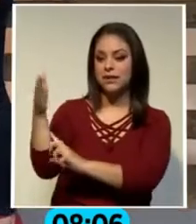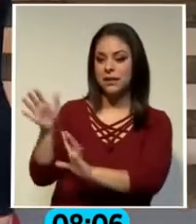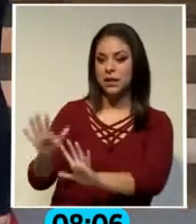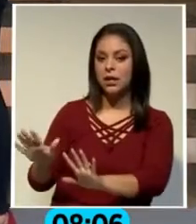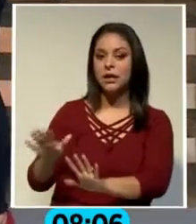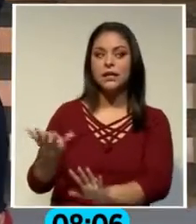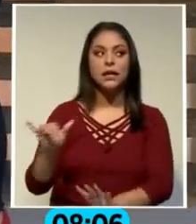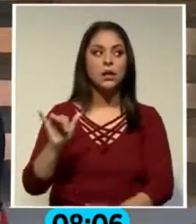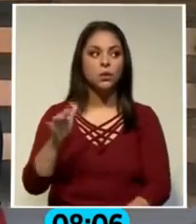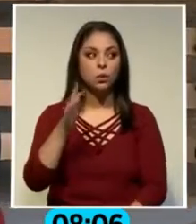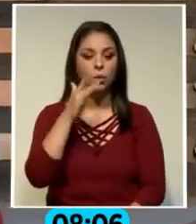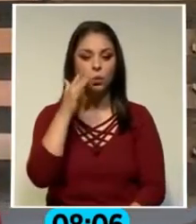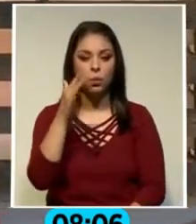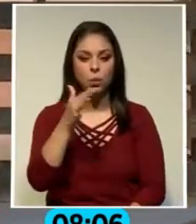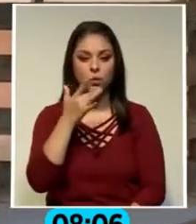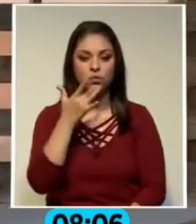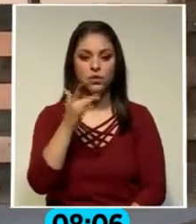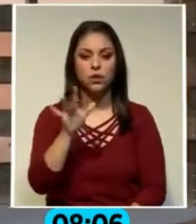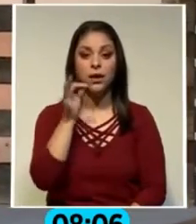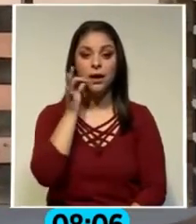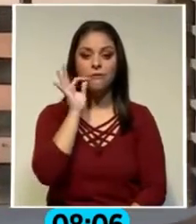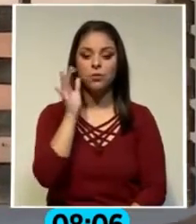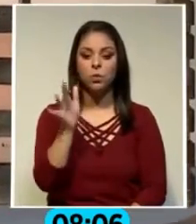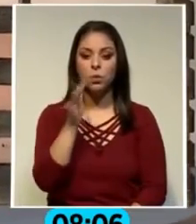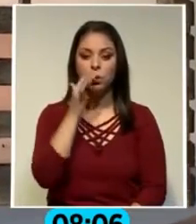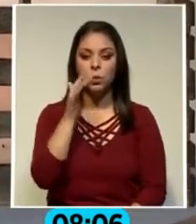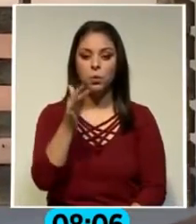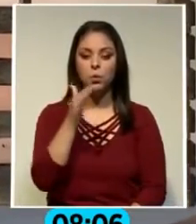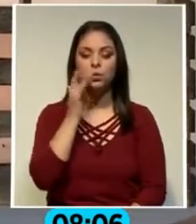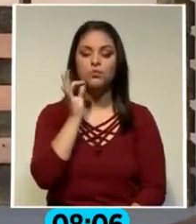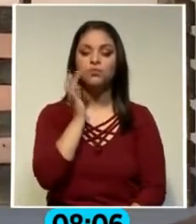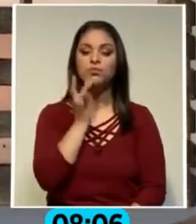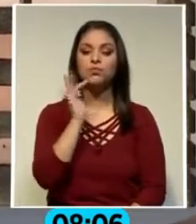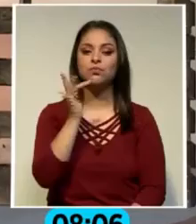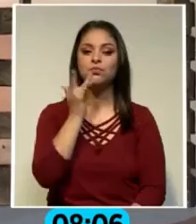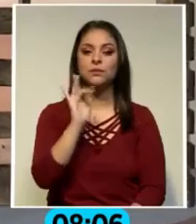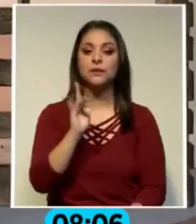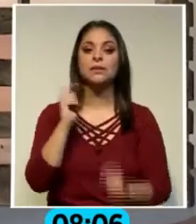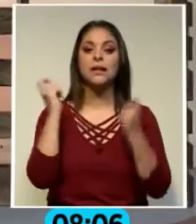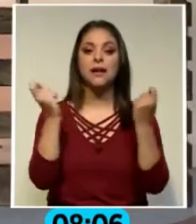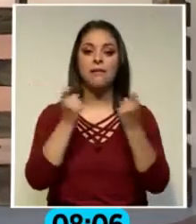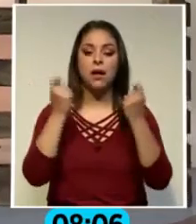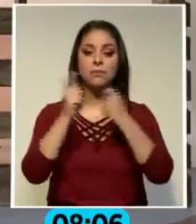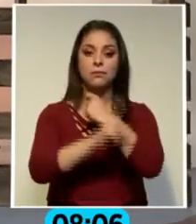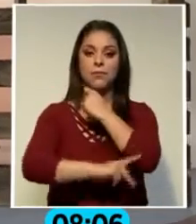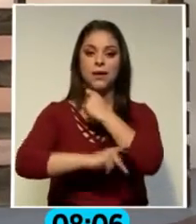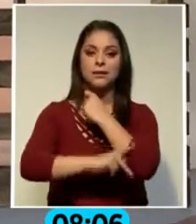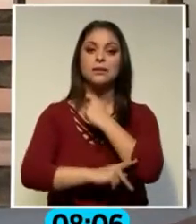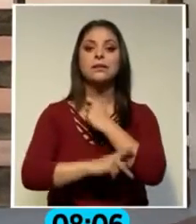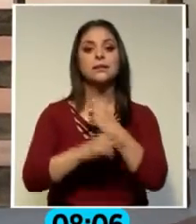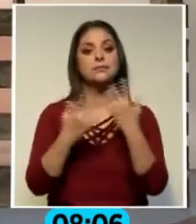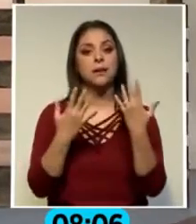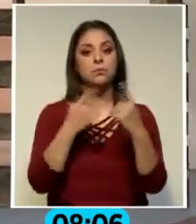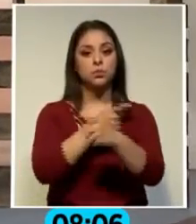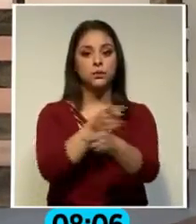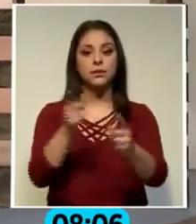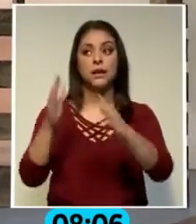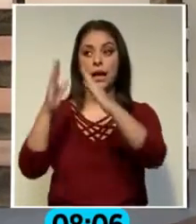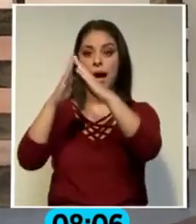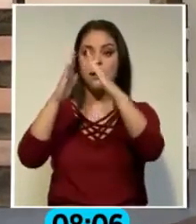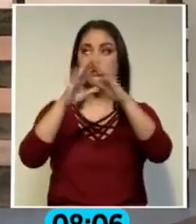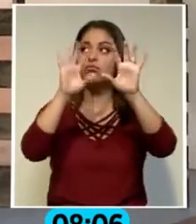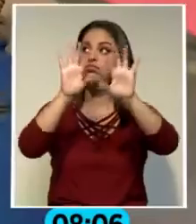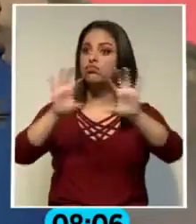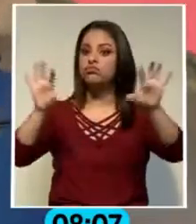Huele delicioso, ¿verdad? Qué rico, muy qué rico. Bien. Celebramos la patria. Y esperamos que sus casas ya estén bien decoradas y que también